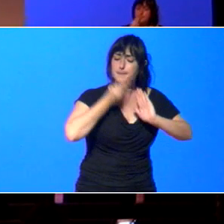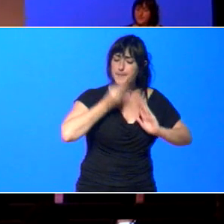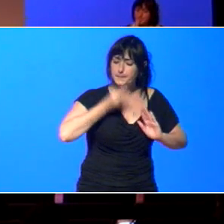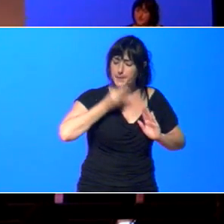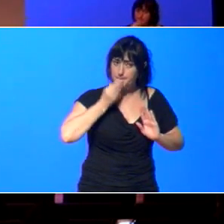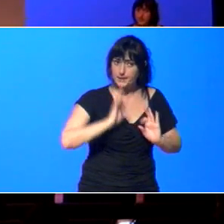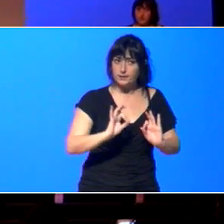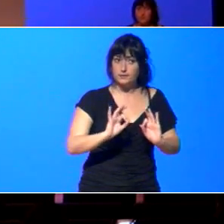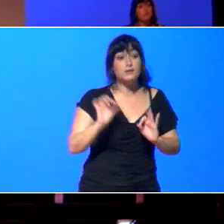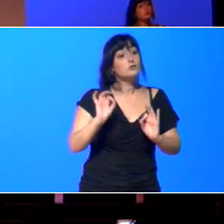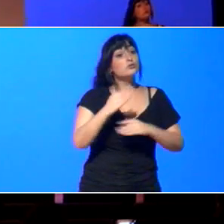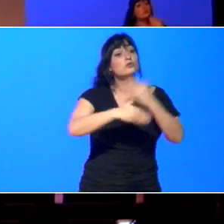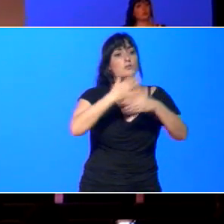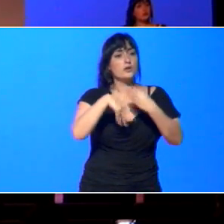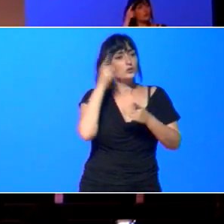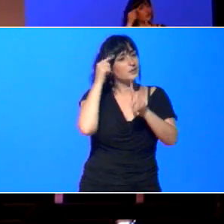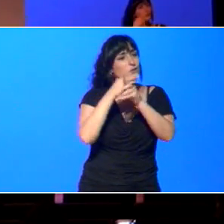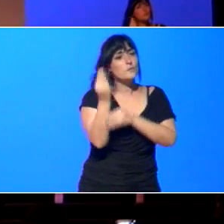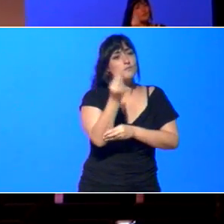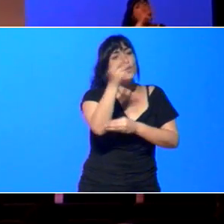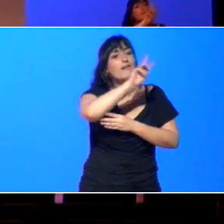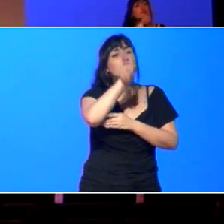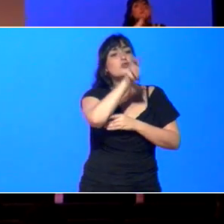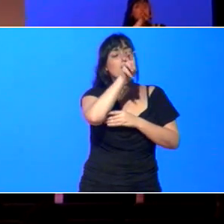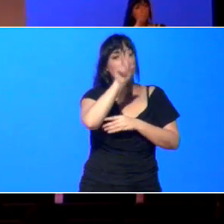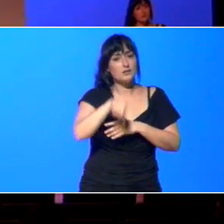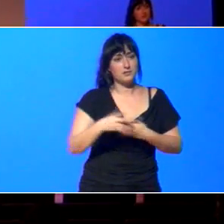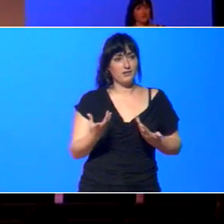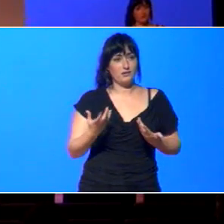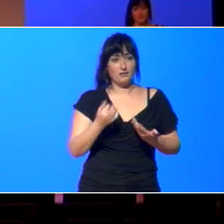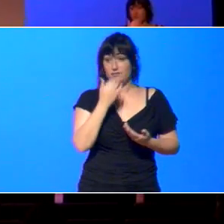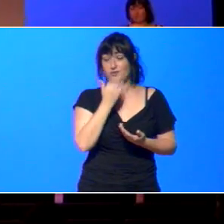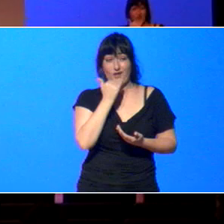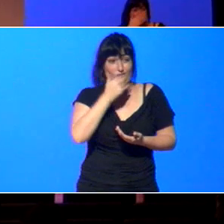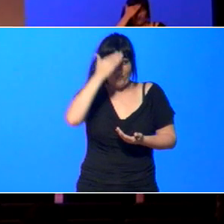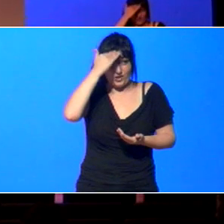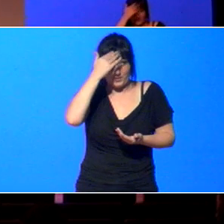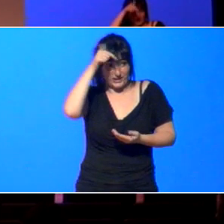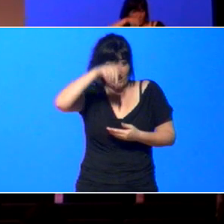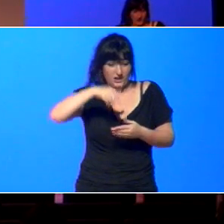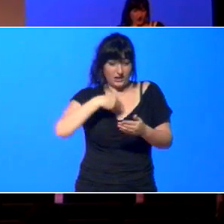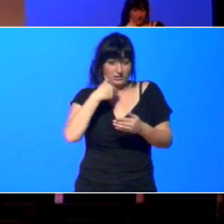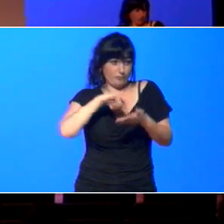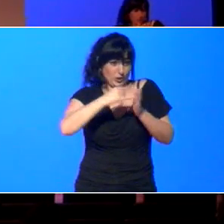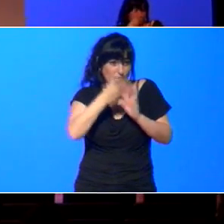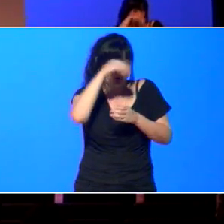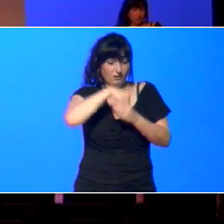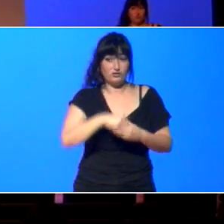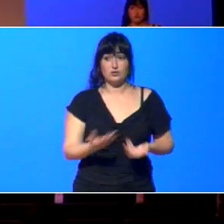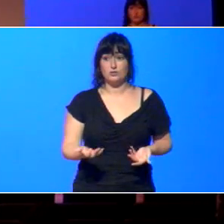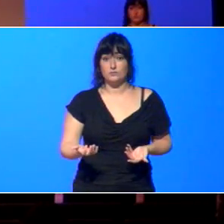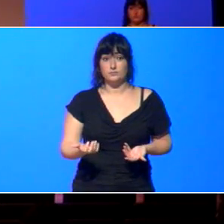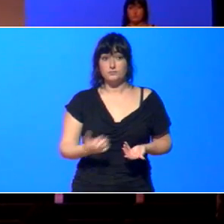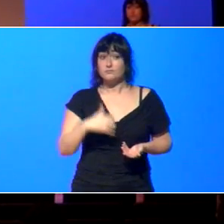de mejora e innovación a los que antes me he referido como la clave fundamental de este proyecto. Si no hay si